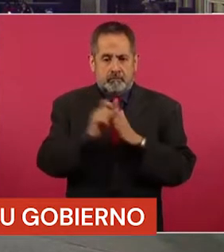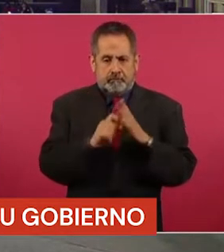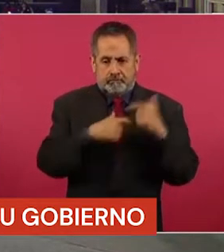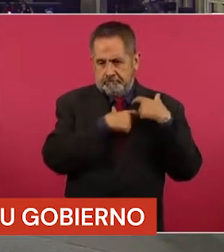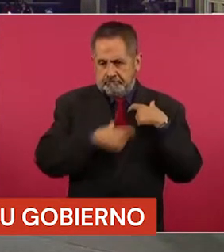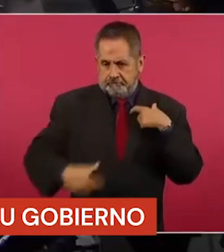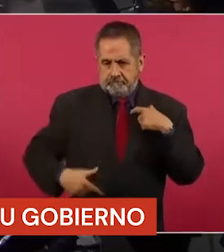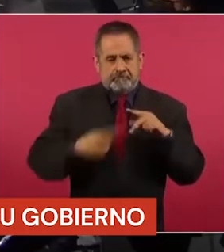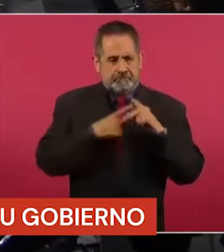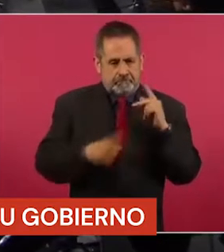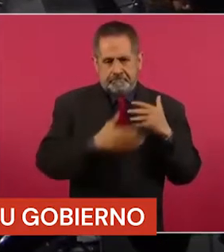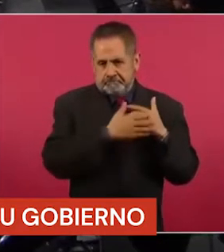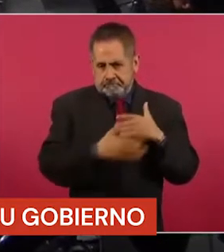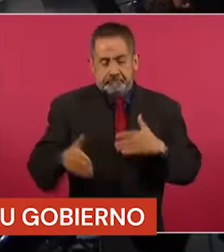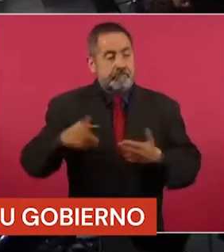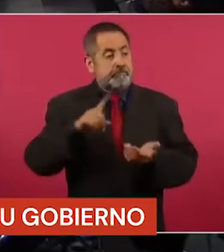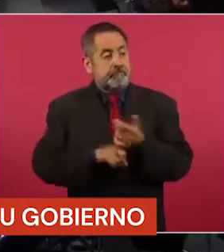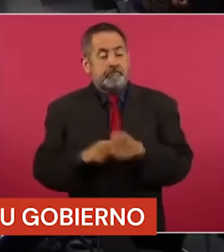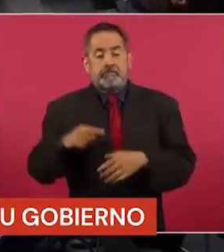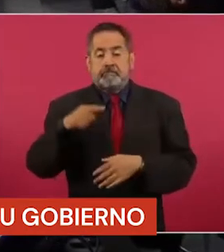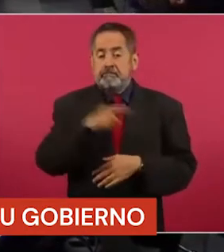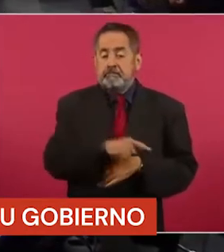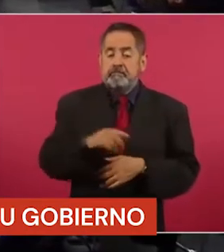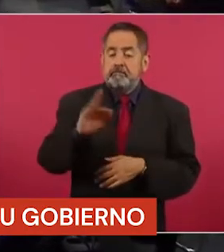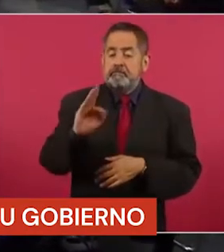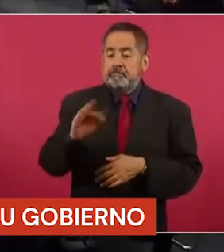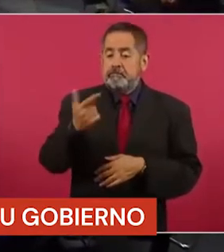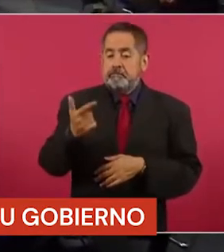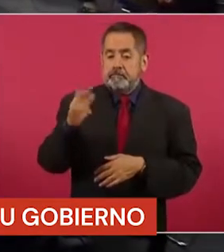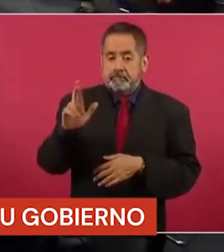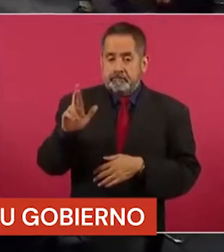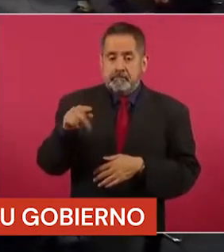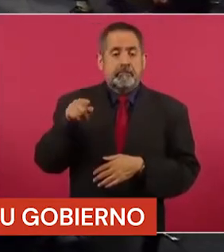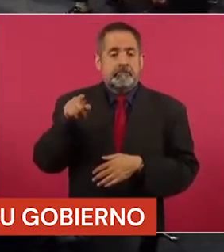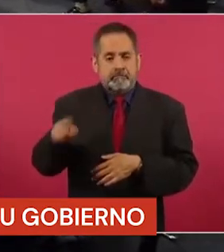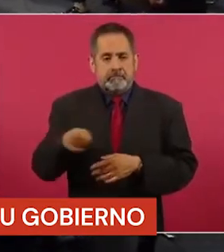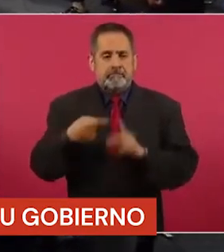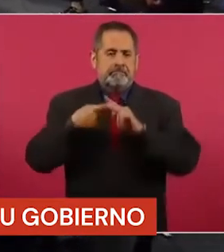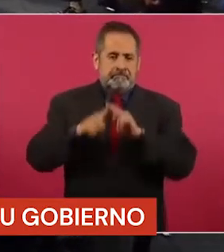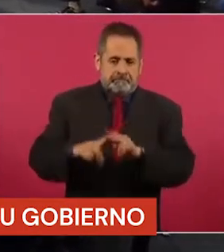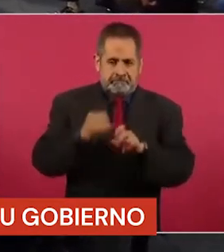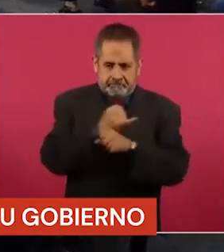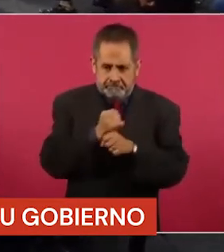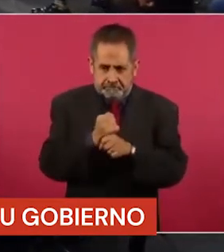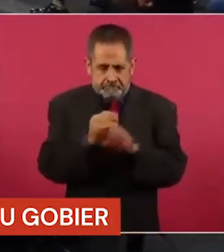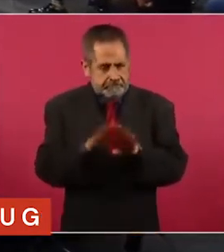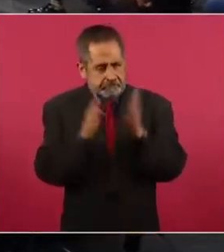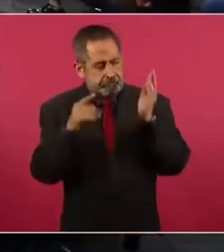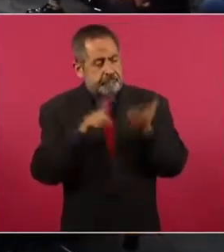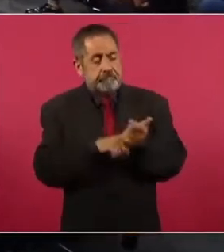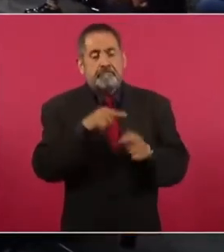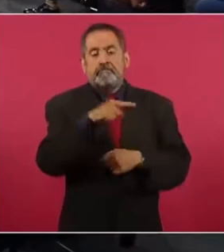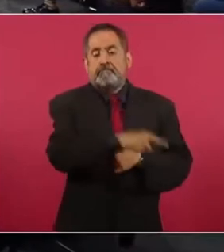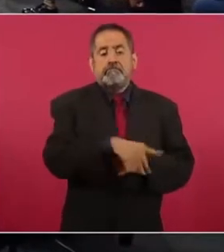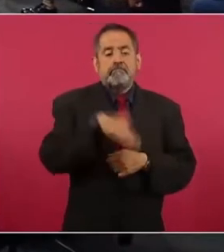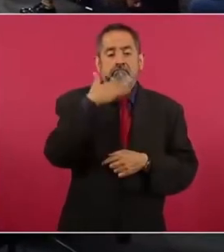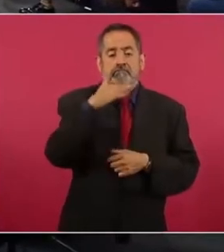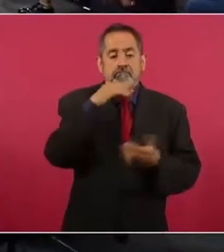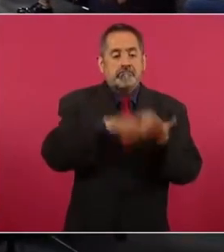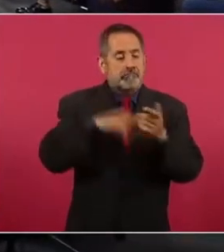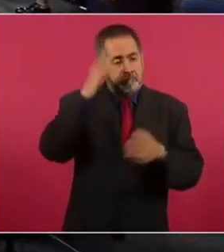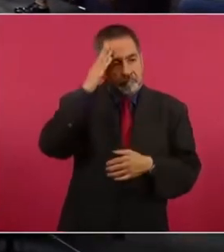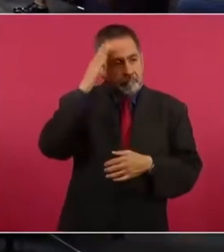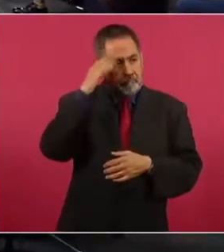la presidencia, la Fiscalía General de la República abrió un expediente por corrupción en contra del líder